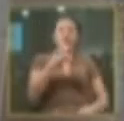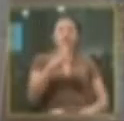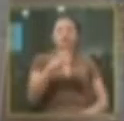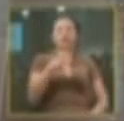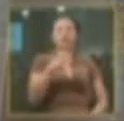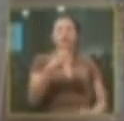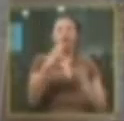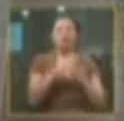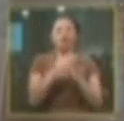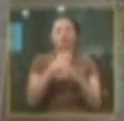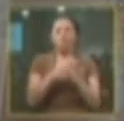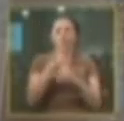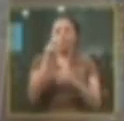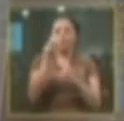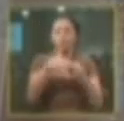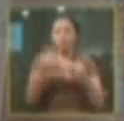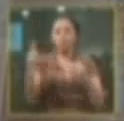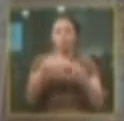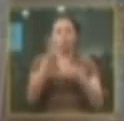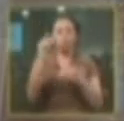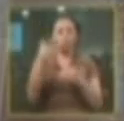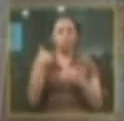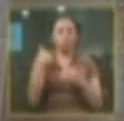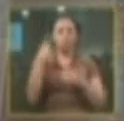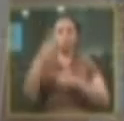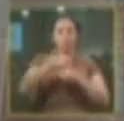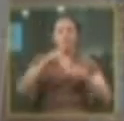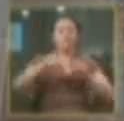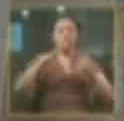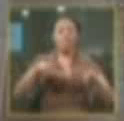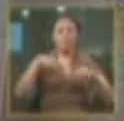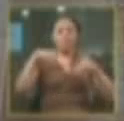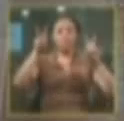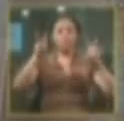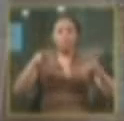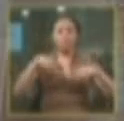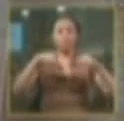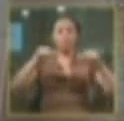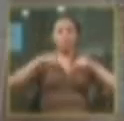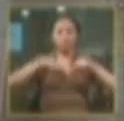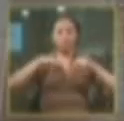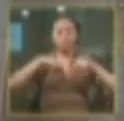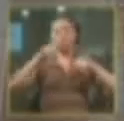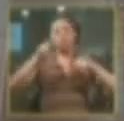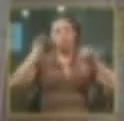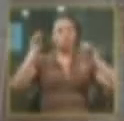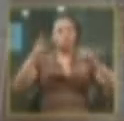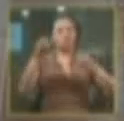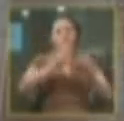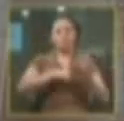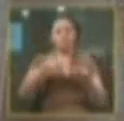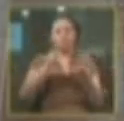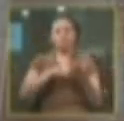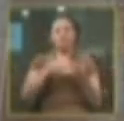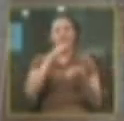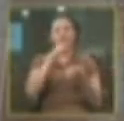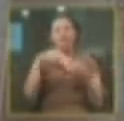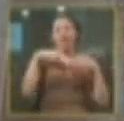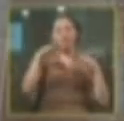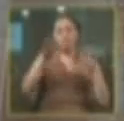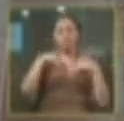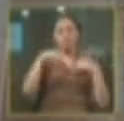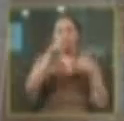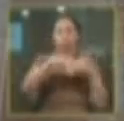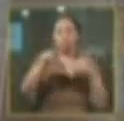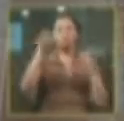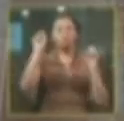están, no tenemos esos días. Pero si es que este tema, así les canse repitiéndoles, es aceptado por ustedes, que se puede